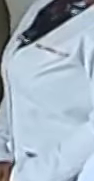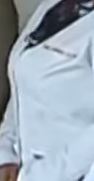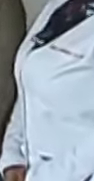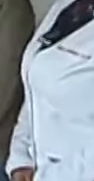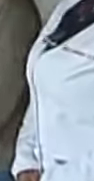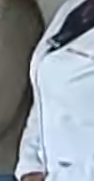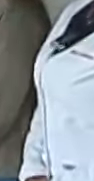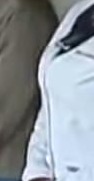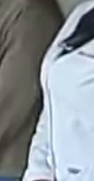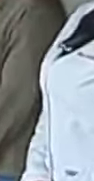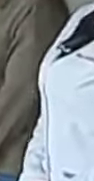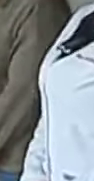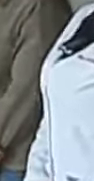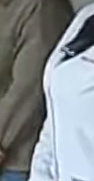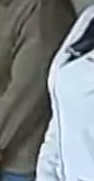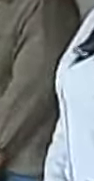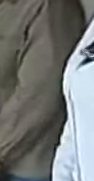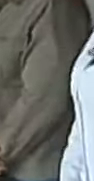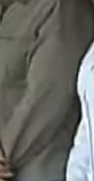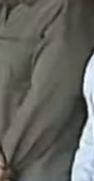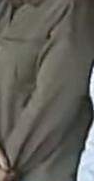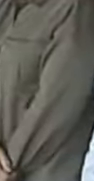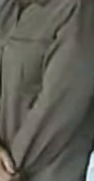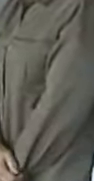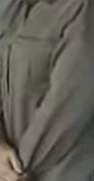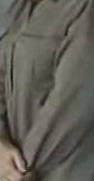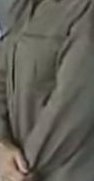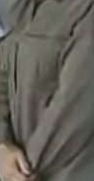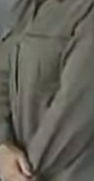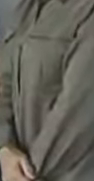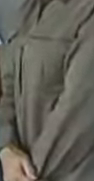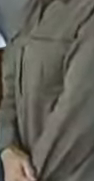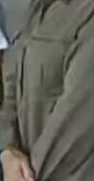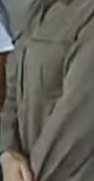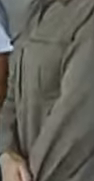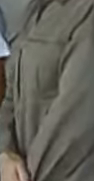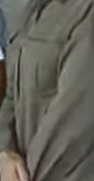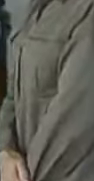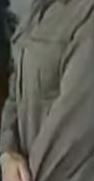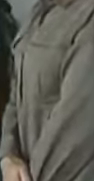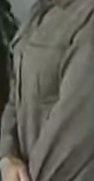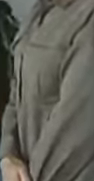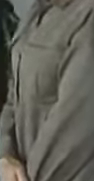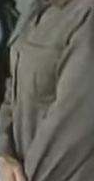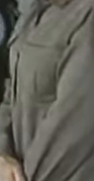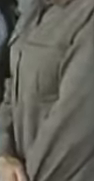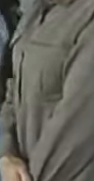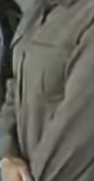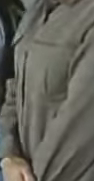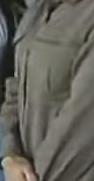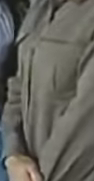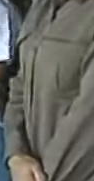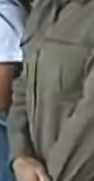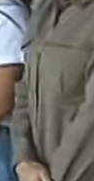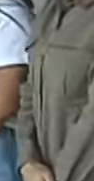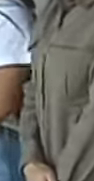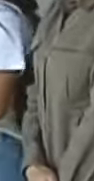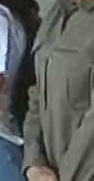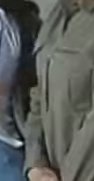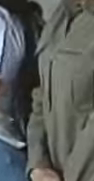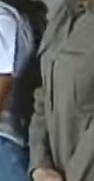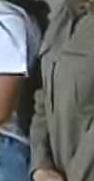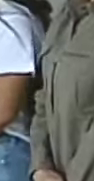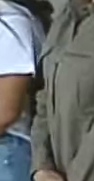dos últimas décadas de la Revolución Bolivariana, que supera las 930 medidas coercitivas unilaterales que desde el